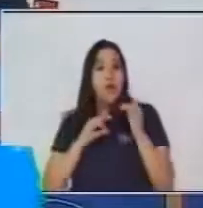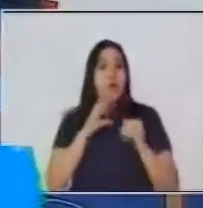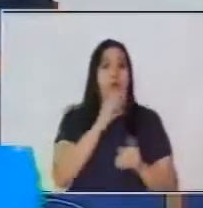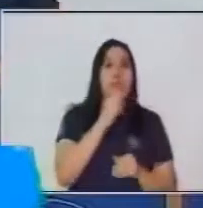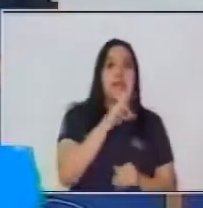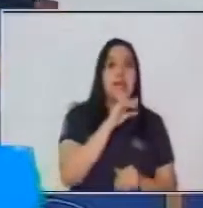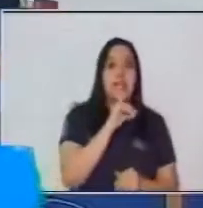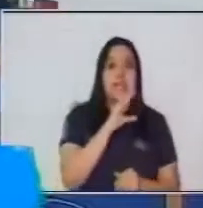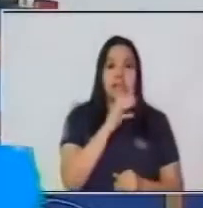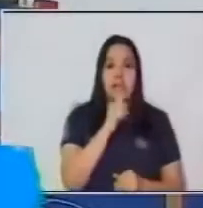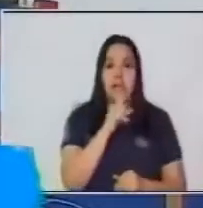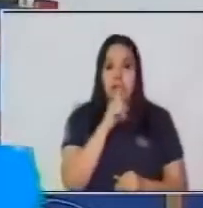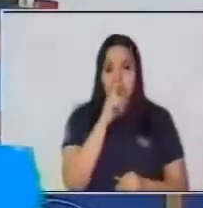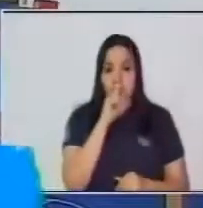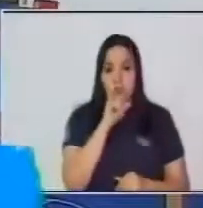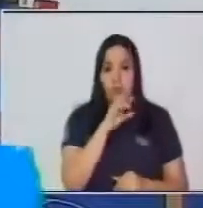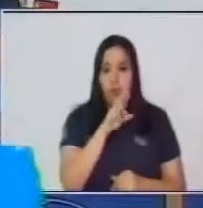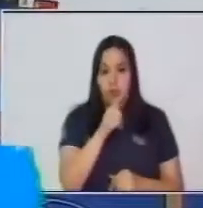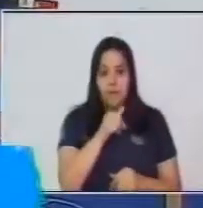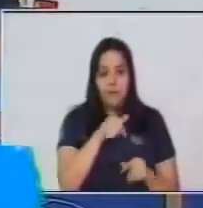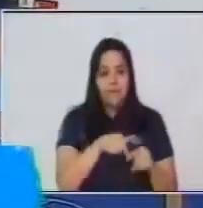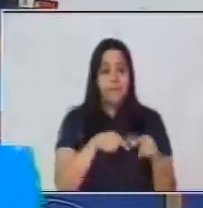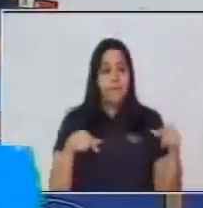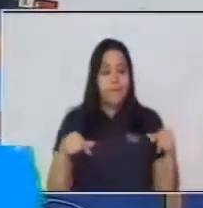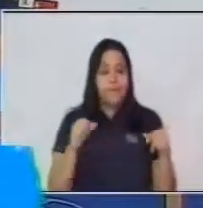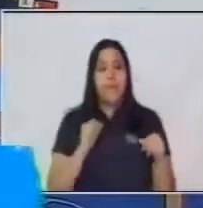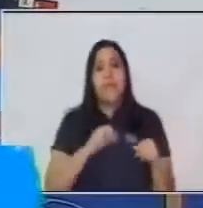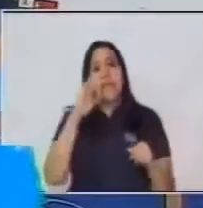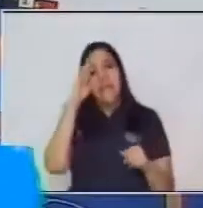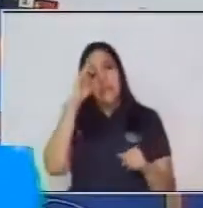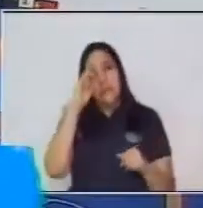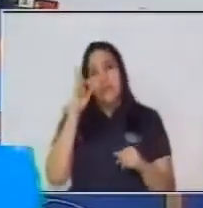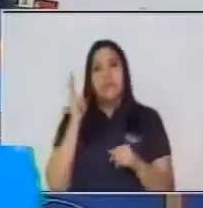has aprendido con alguien más y te recuerdo que laves